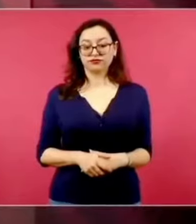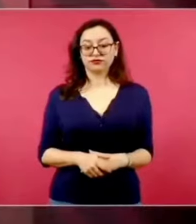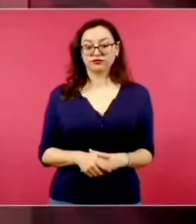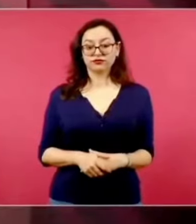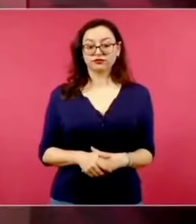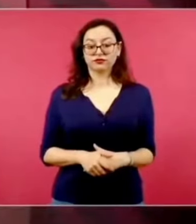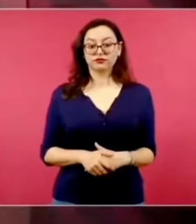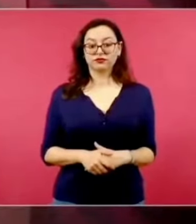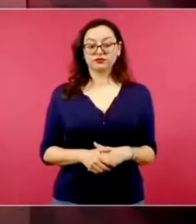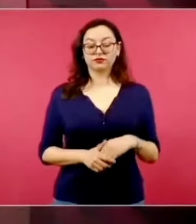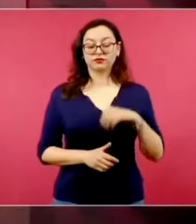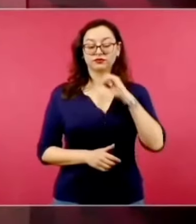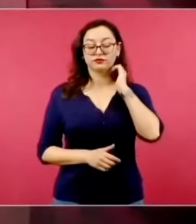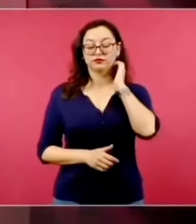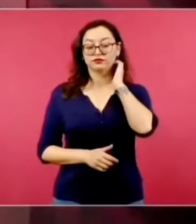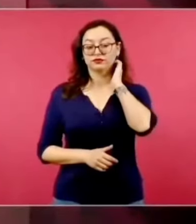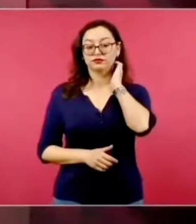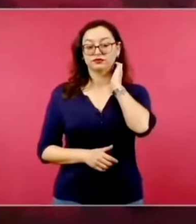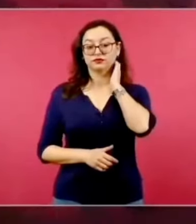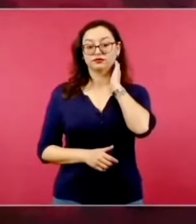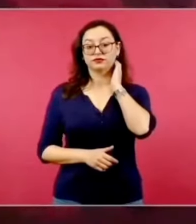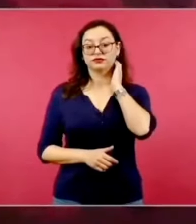abrir y